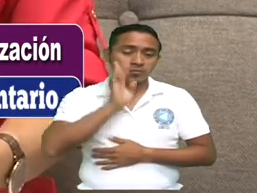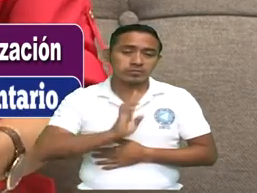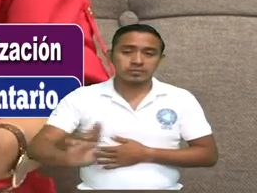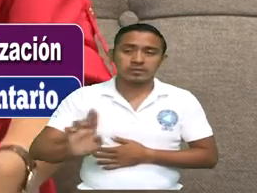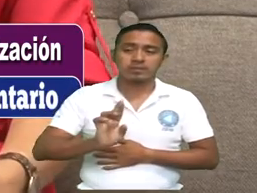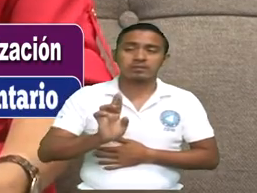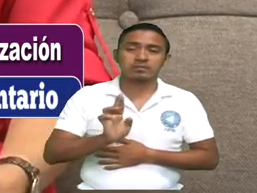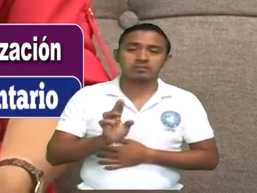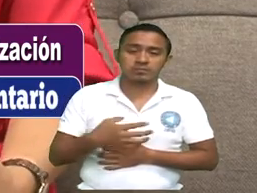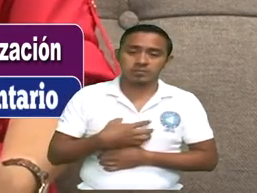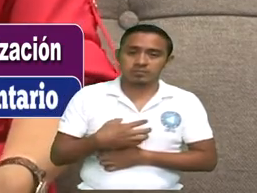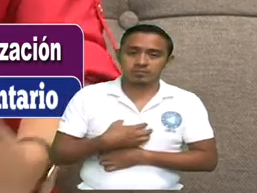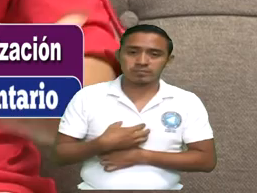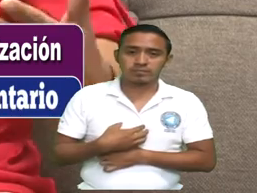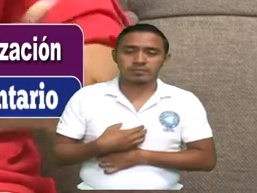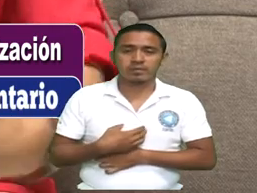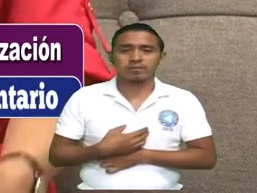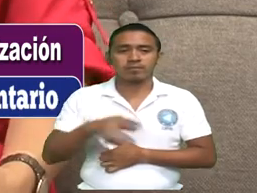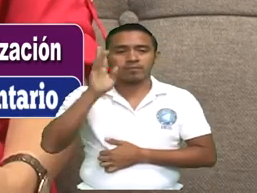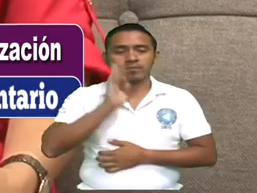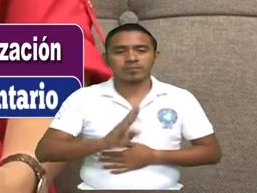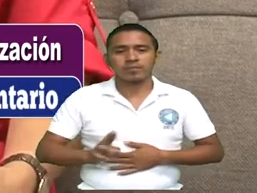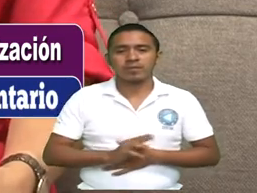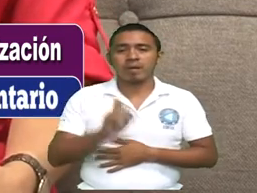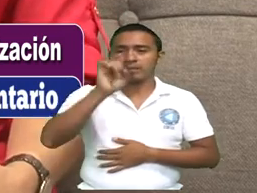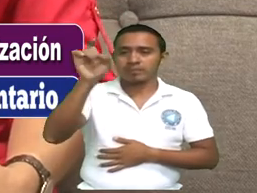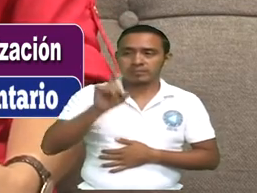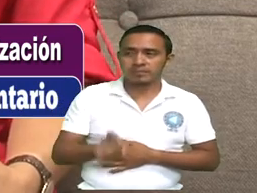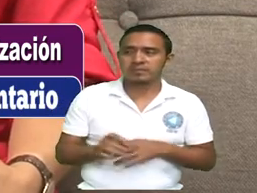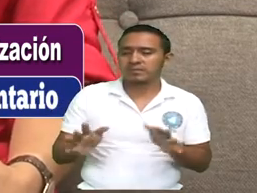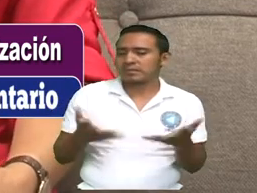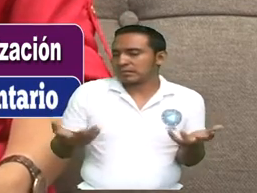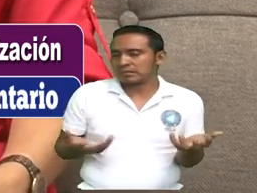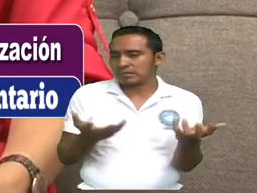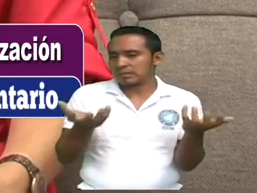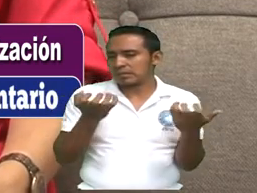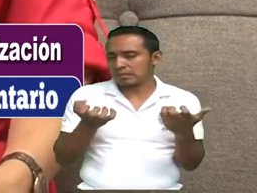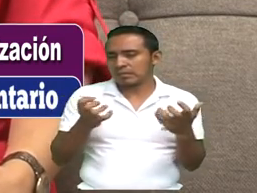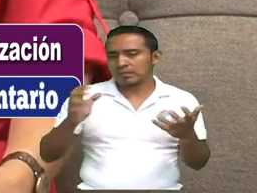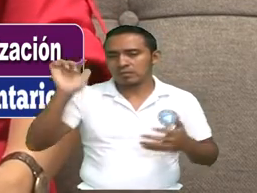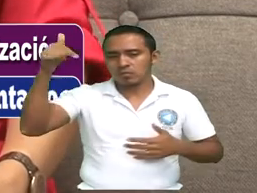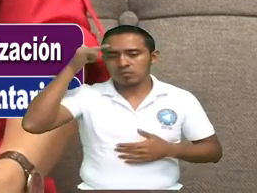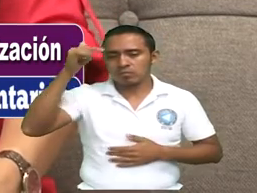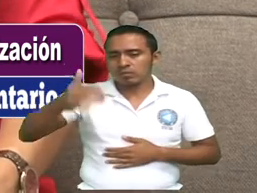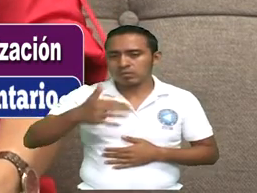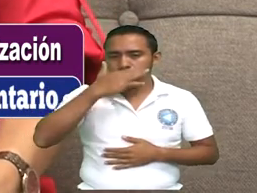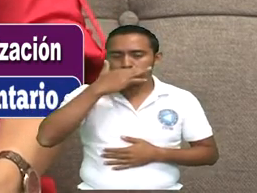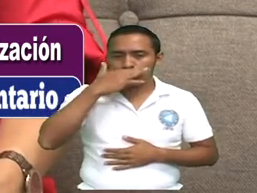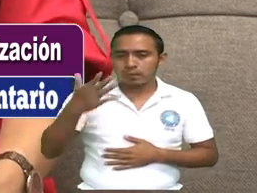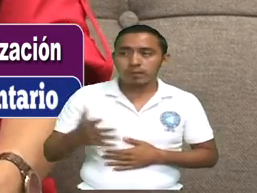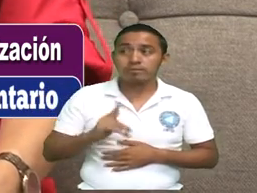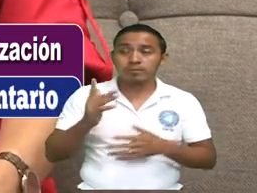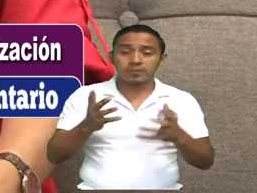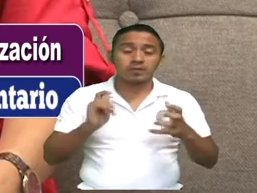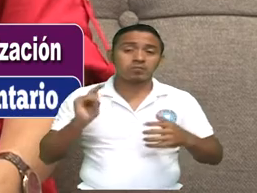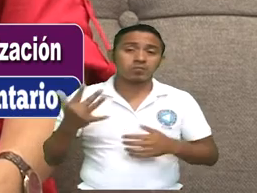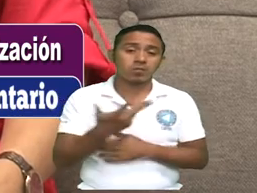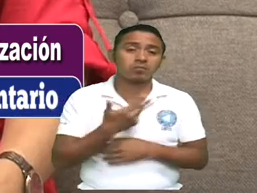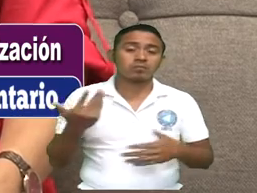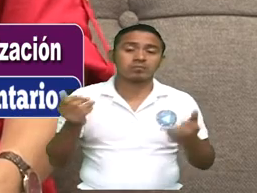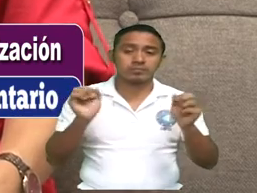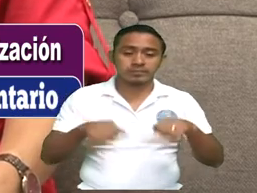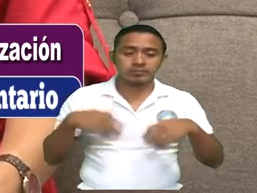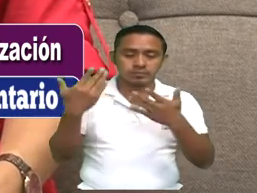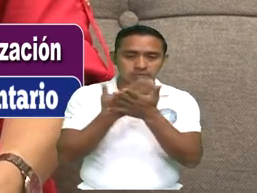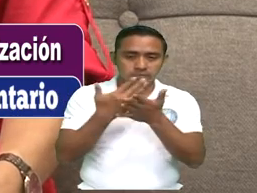ir facilitando. Es decir, ¿qué es lo que pretende el gobierno revolucionario, el gobierno sandinista? Lo que pretende es que todos alcancemos